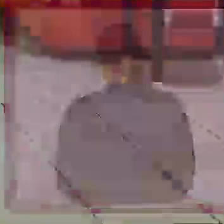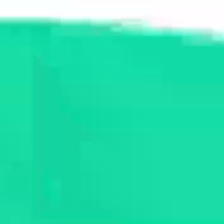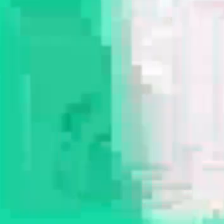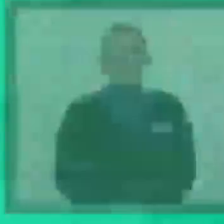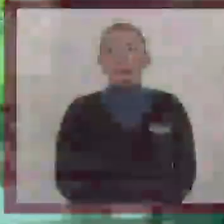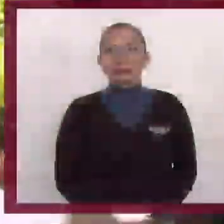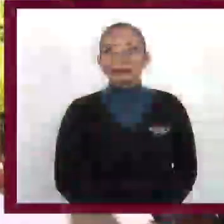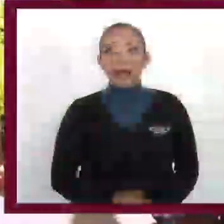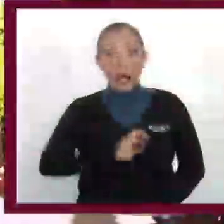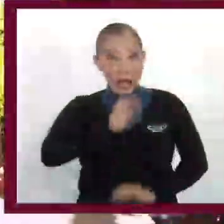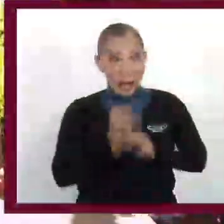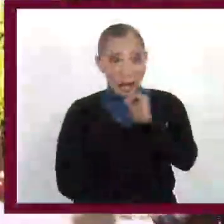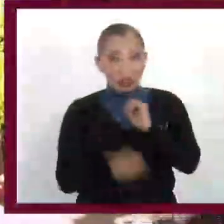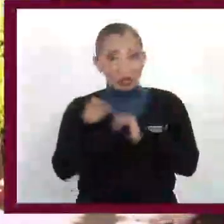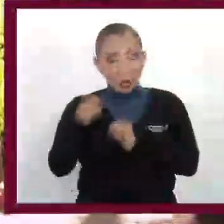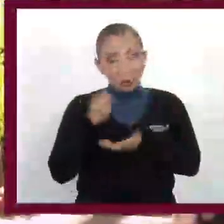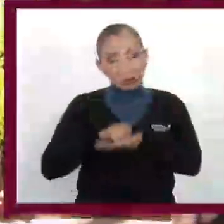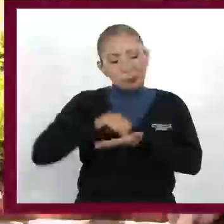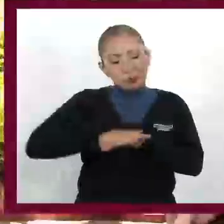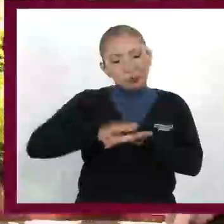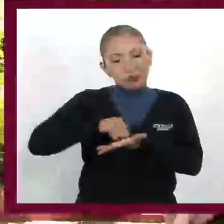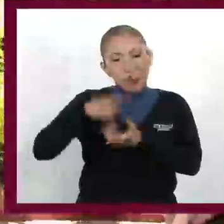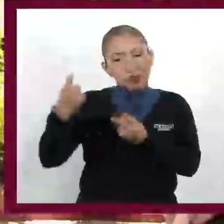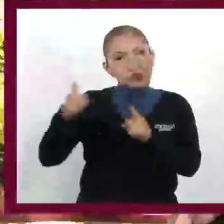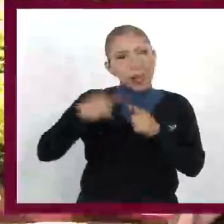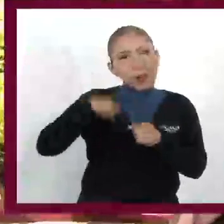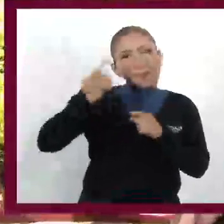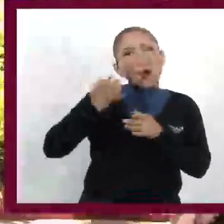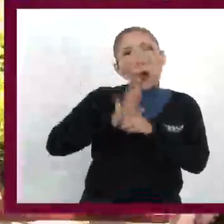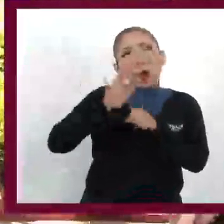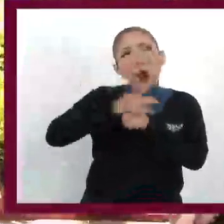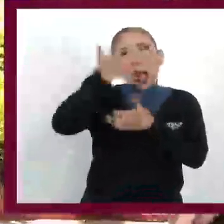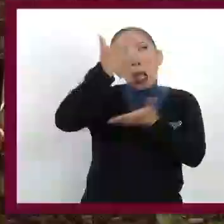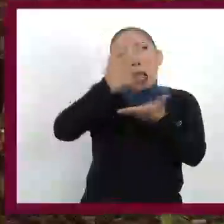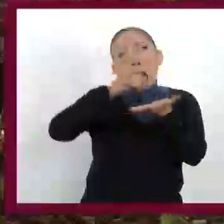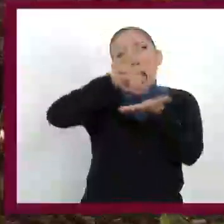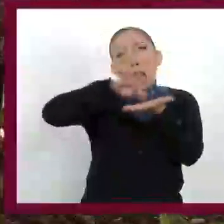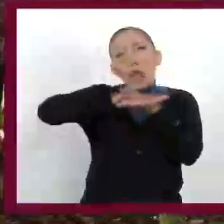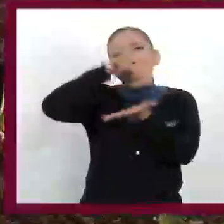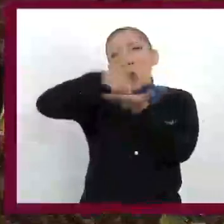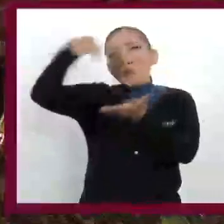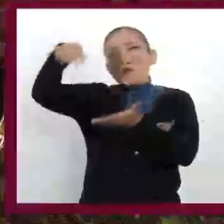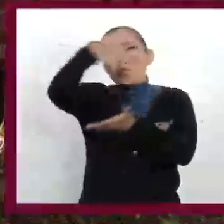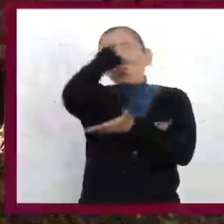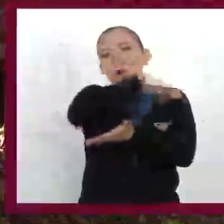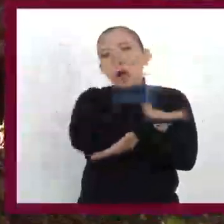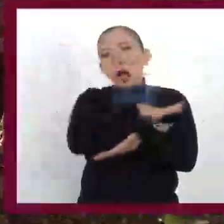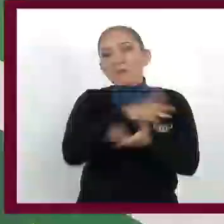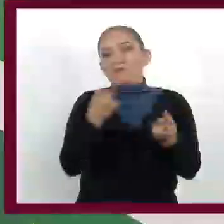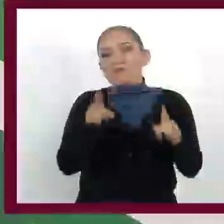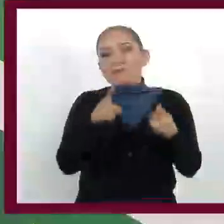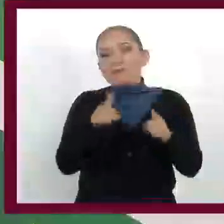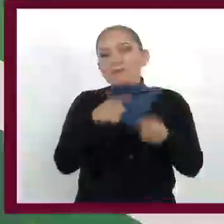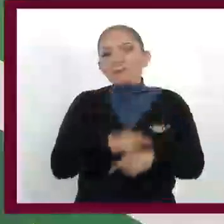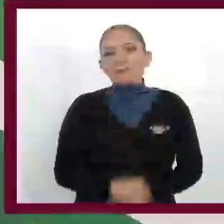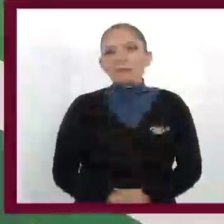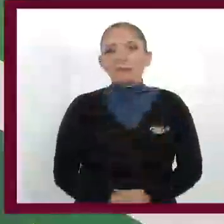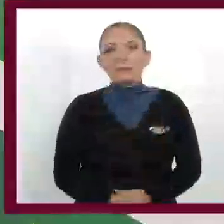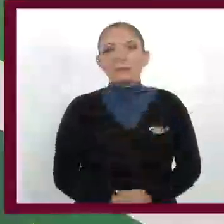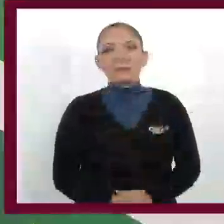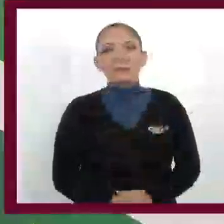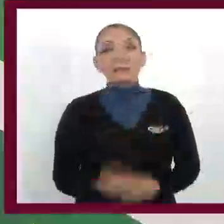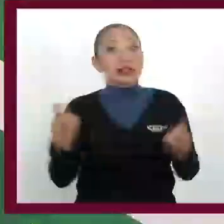a temblar. Ya que terminaste de tomar nota de toda la música que escuchas en los diferentes lugares por donde caminas,